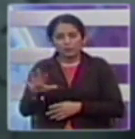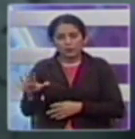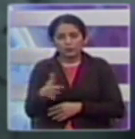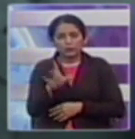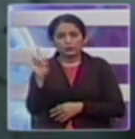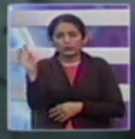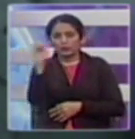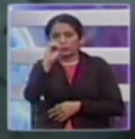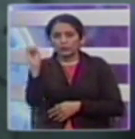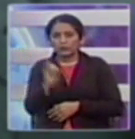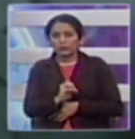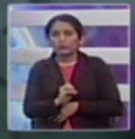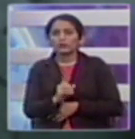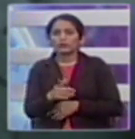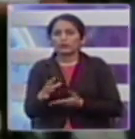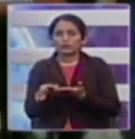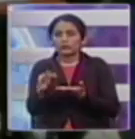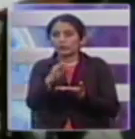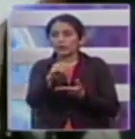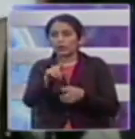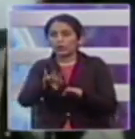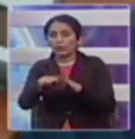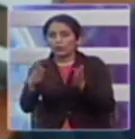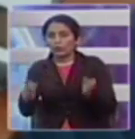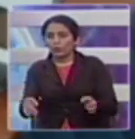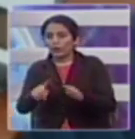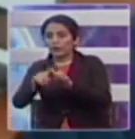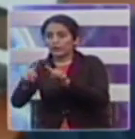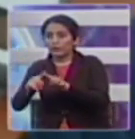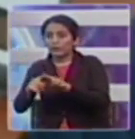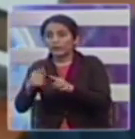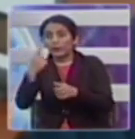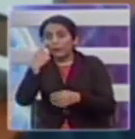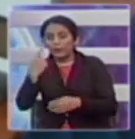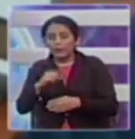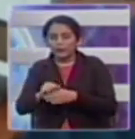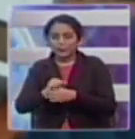80% de nuestros recintos electorales y activados. En Cuenca, Leonardo Sánchez, Telerama Noticias.